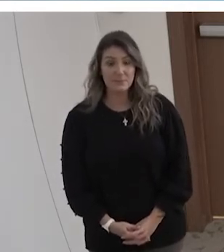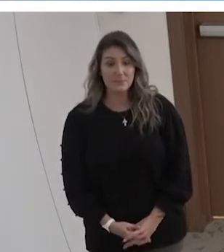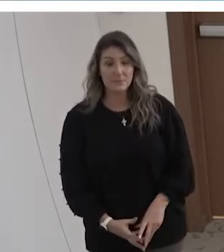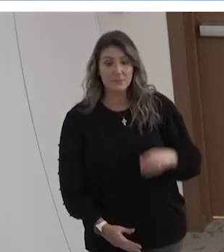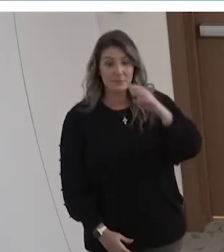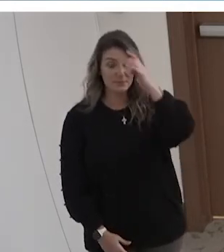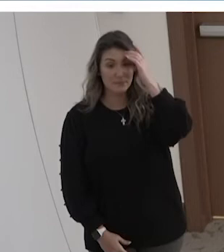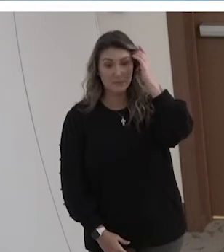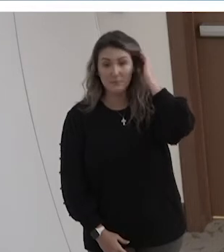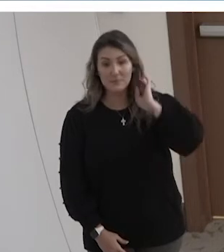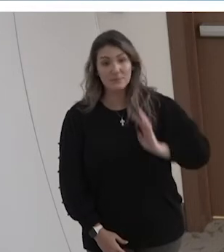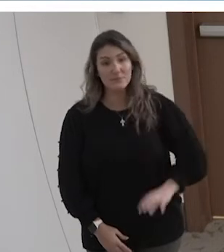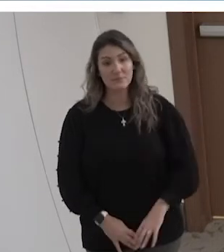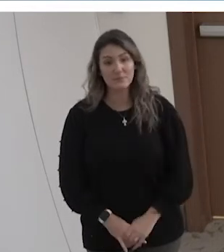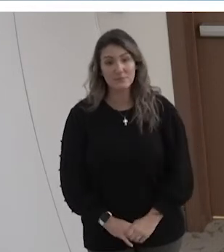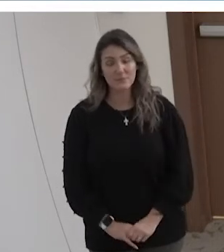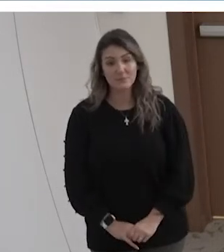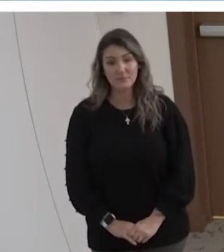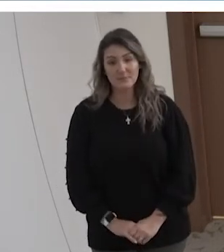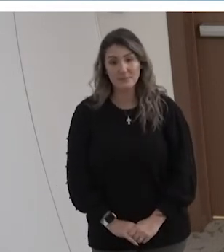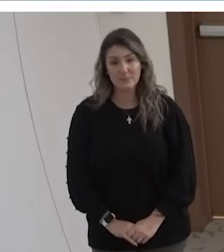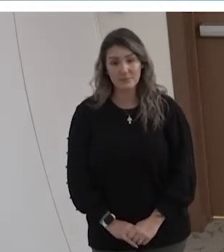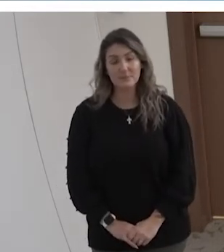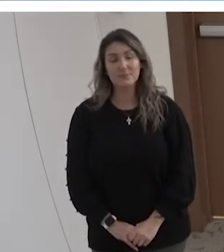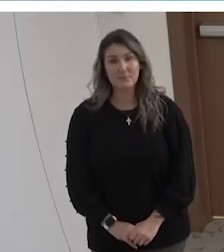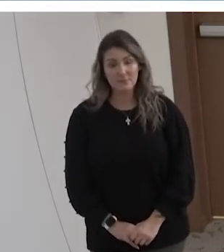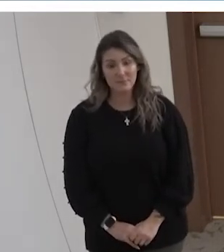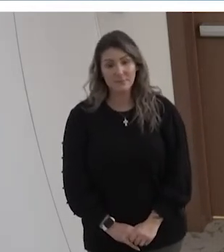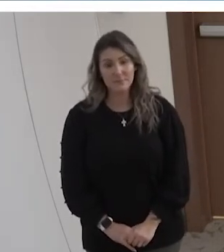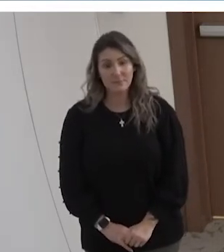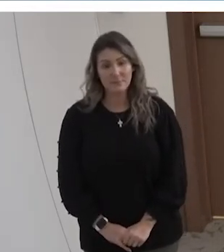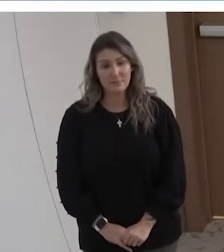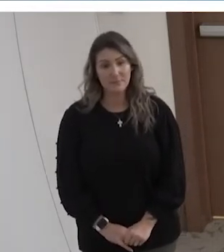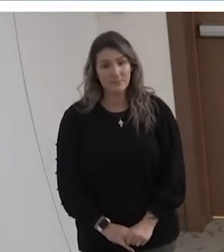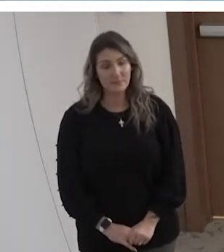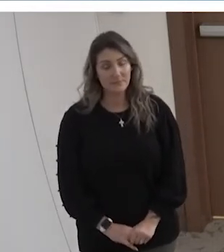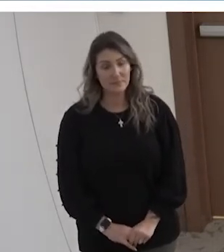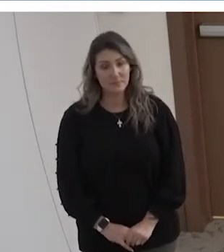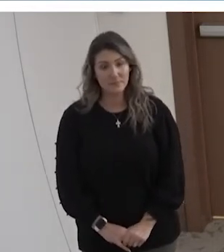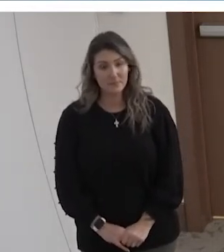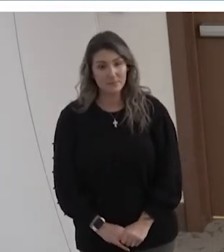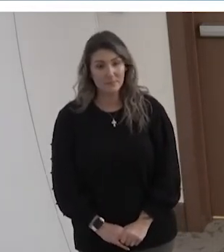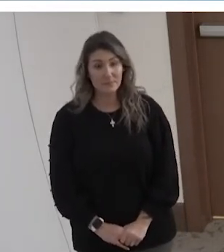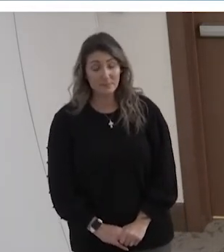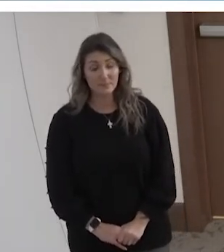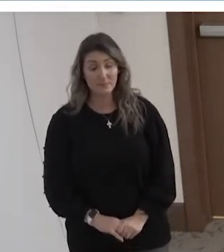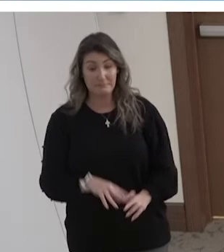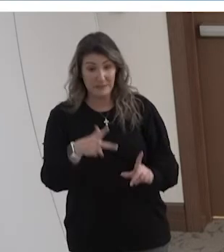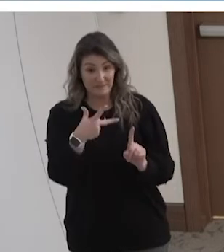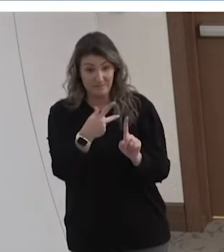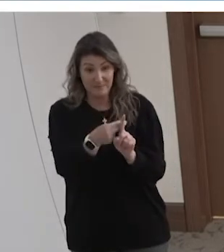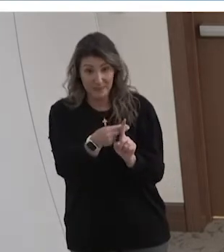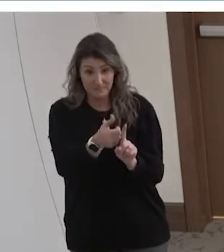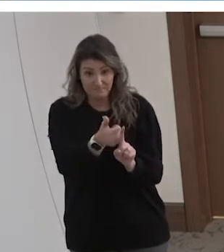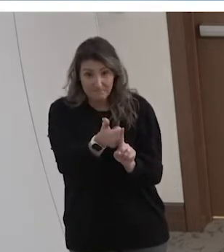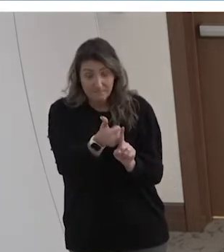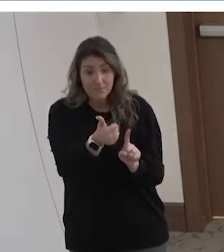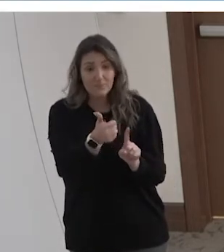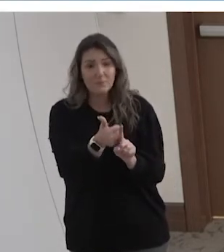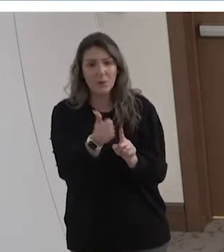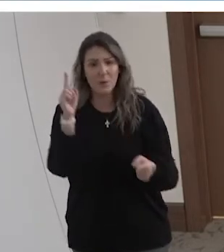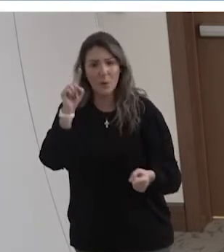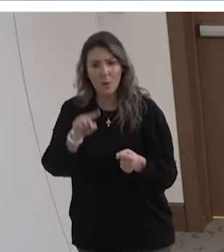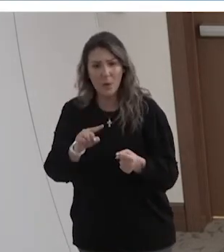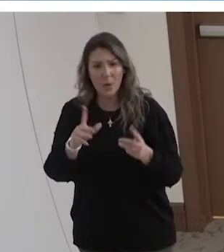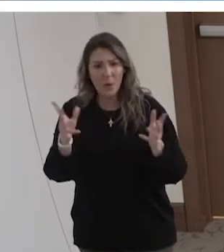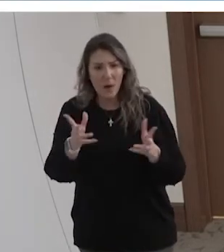tienes la posibilidad de no ser hospitalizado 10 veces más que uno que no se ha vacunado. And the vaccine also reduces the risk